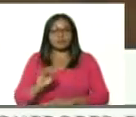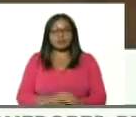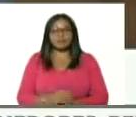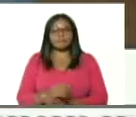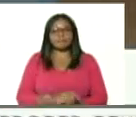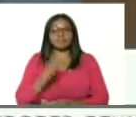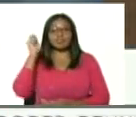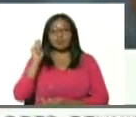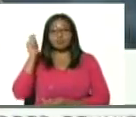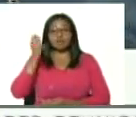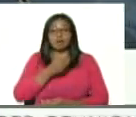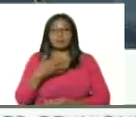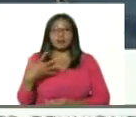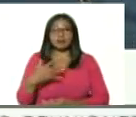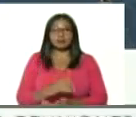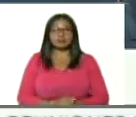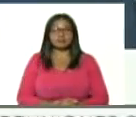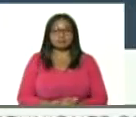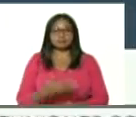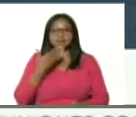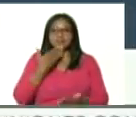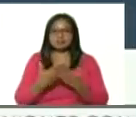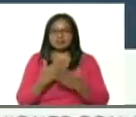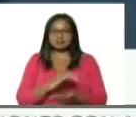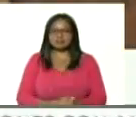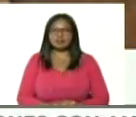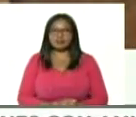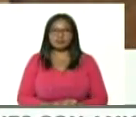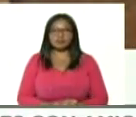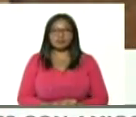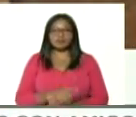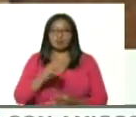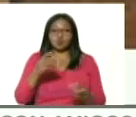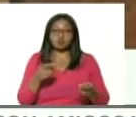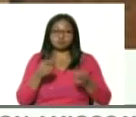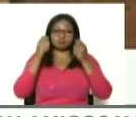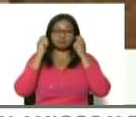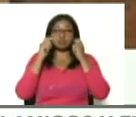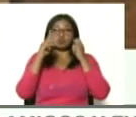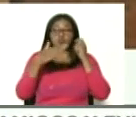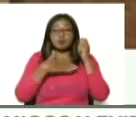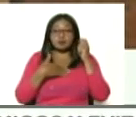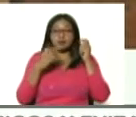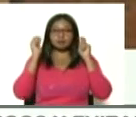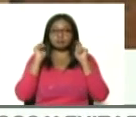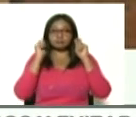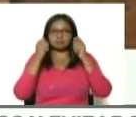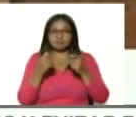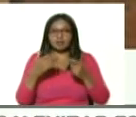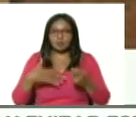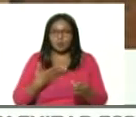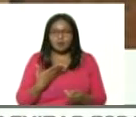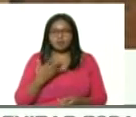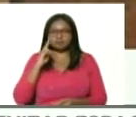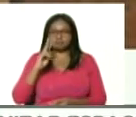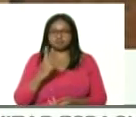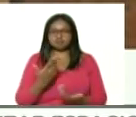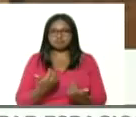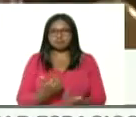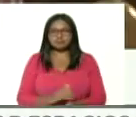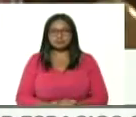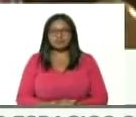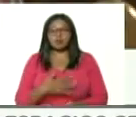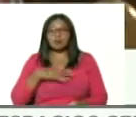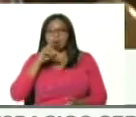Blanca. Gracias. Dale, pues. Uno se pone la máscara y Blanca, si quiere, se la quita para que hable con